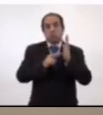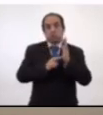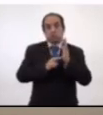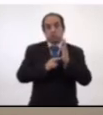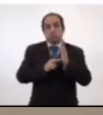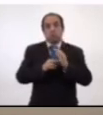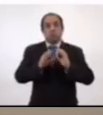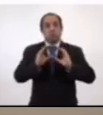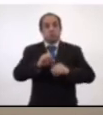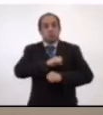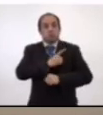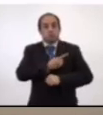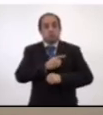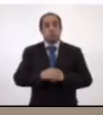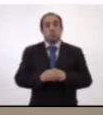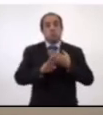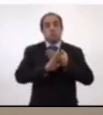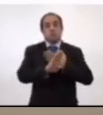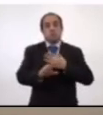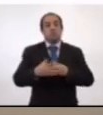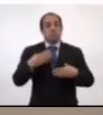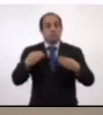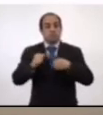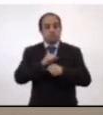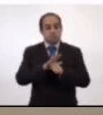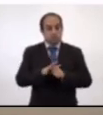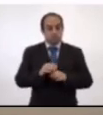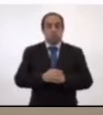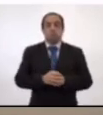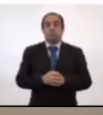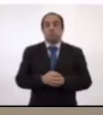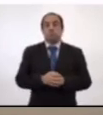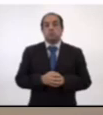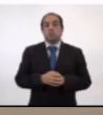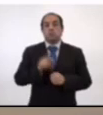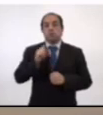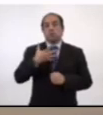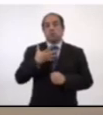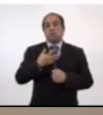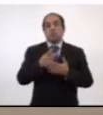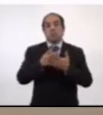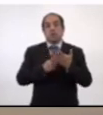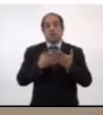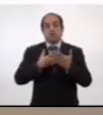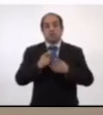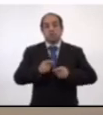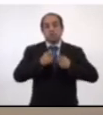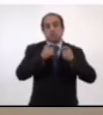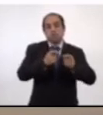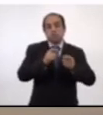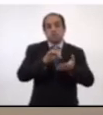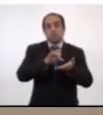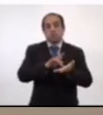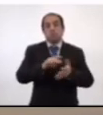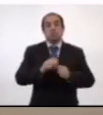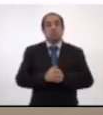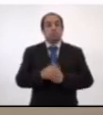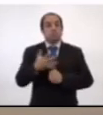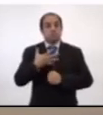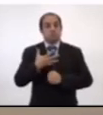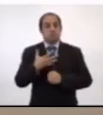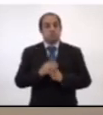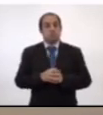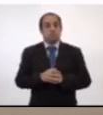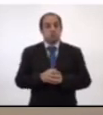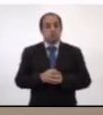SARS-CoV-19. Finalmente, en materia de brigadas, que implica el otorgamiento de medidas de asistencia a través de una célula de